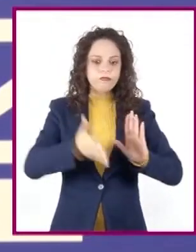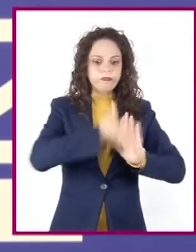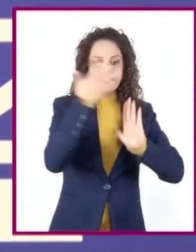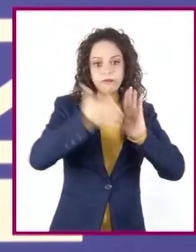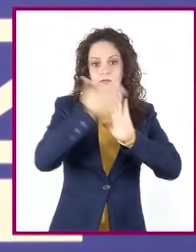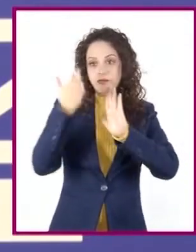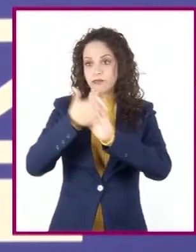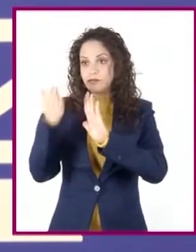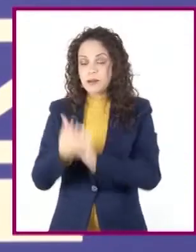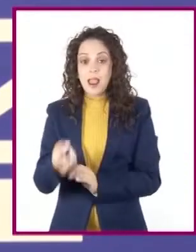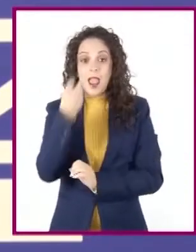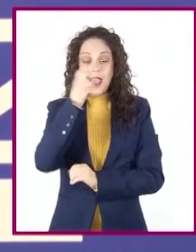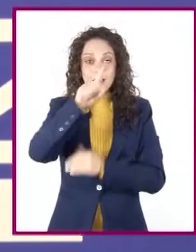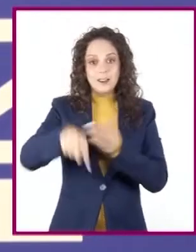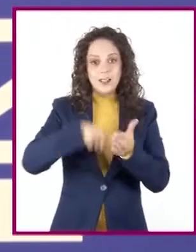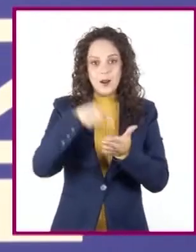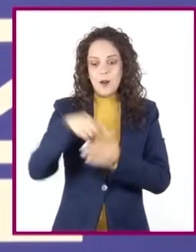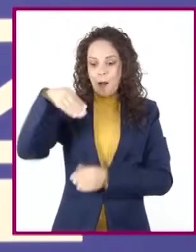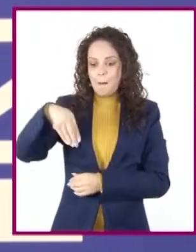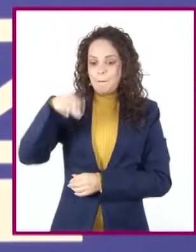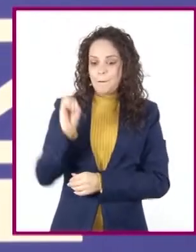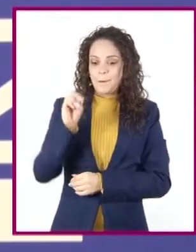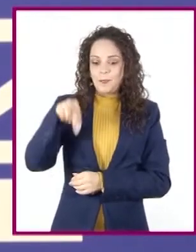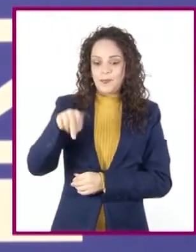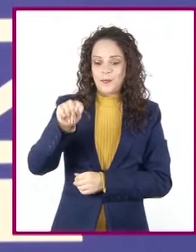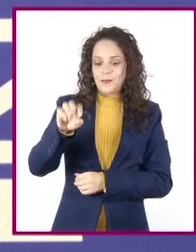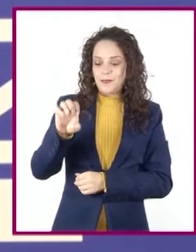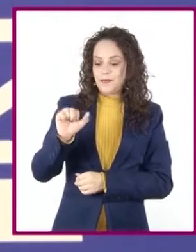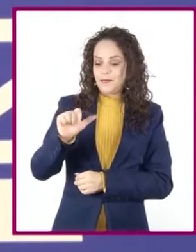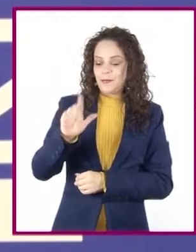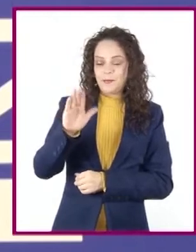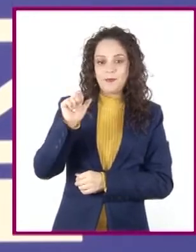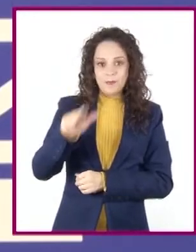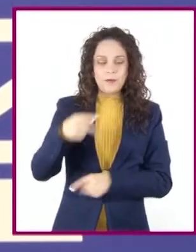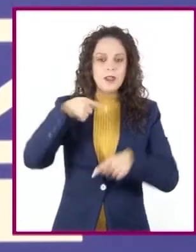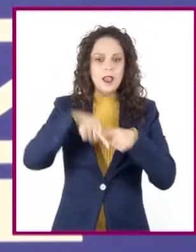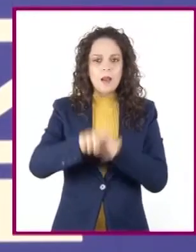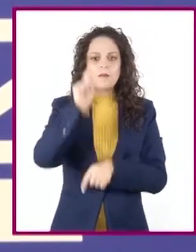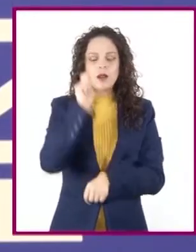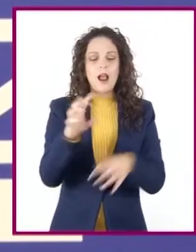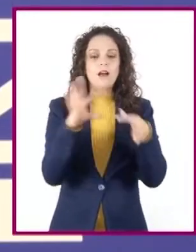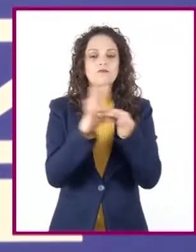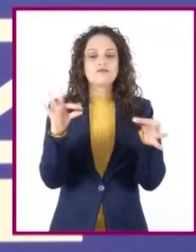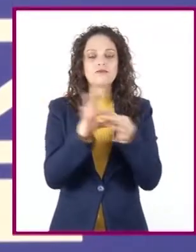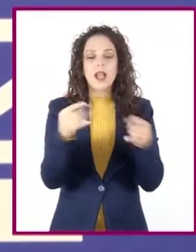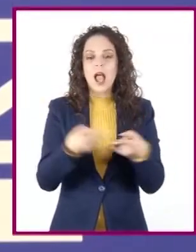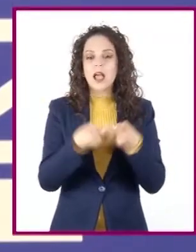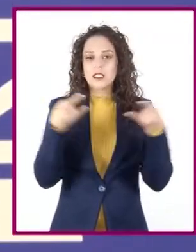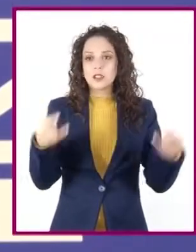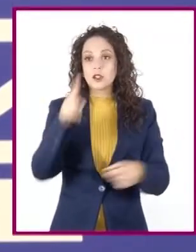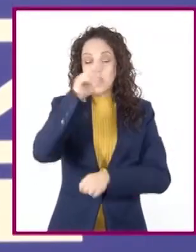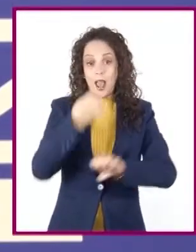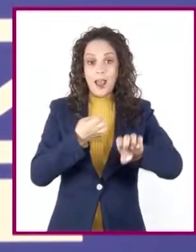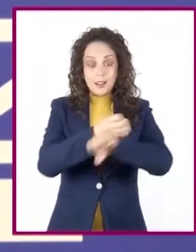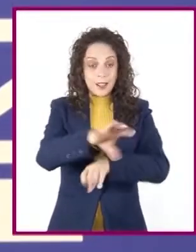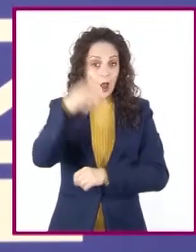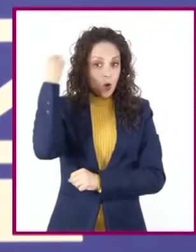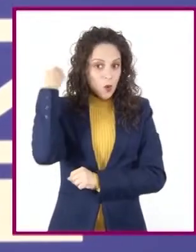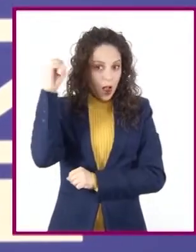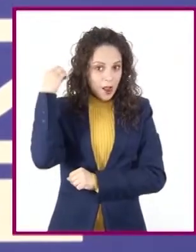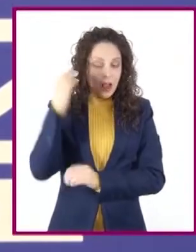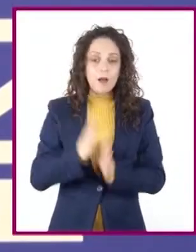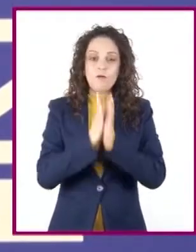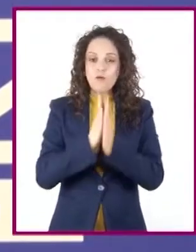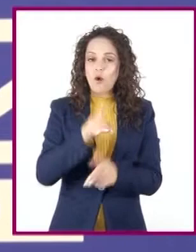Albán. Para comenzar, les leeré una leyenda tradicional del estado de Oaxaca y les pido que desde sus